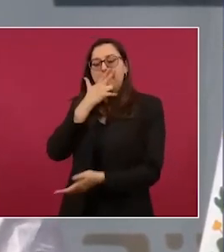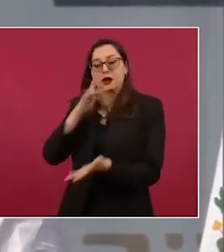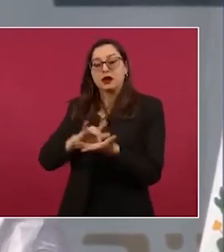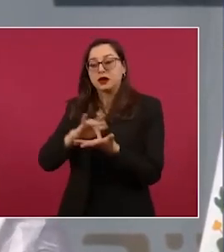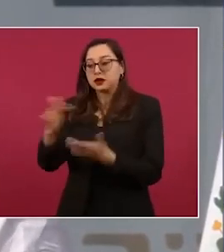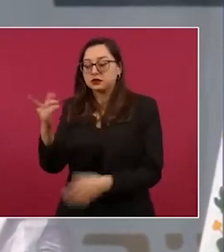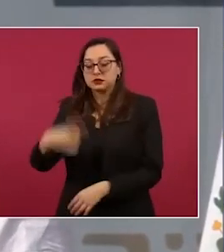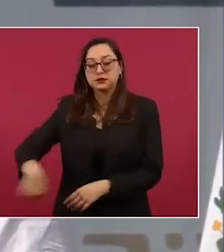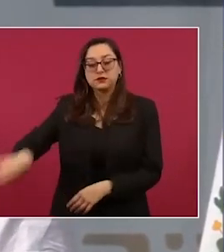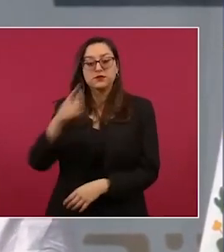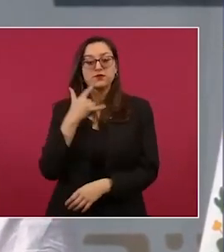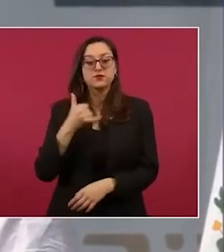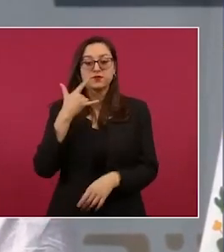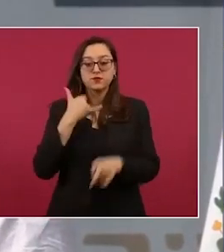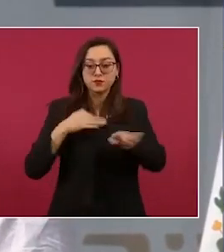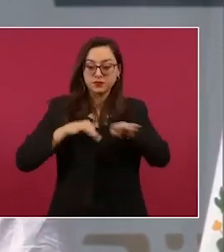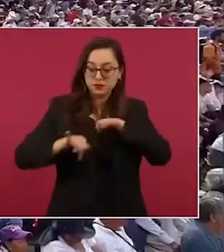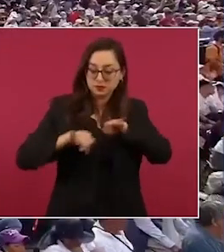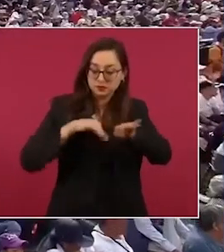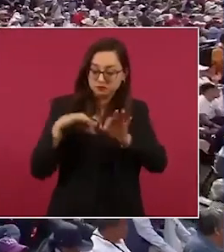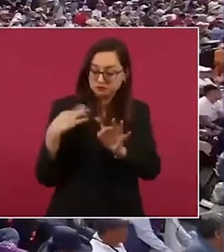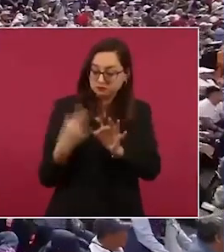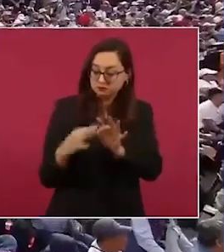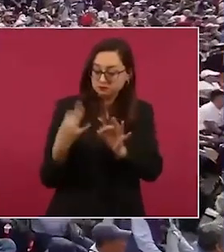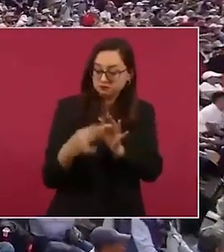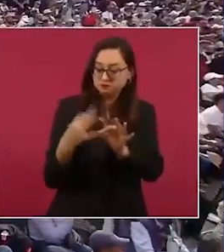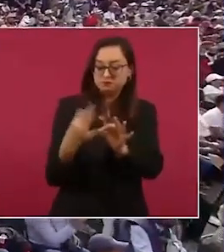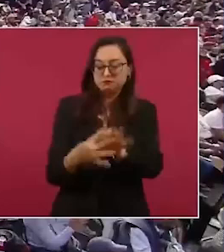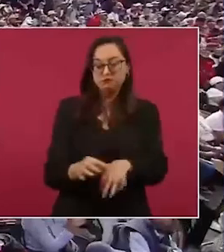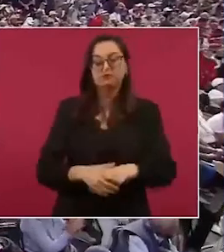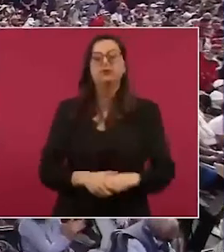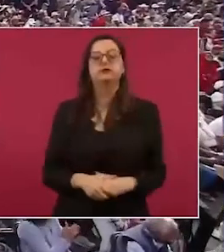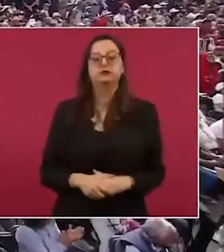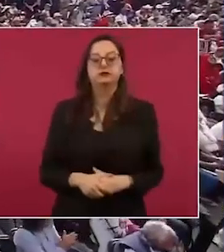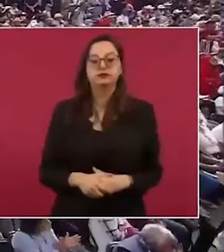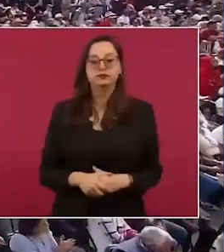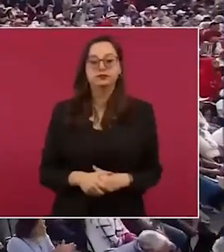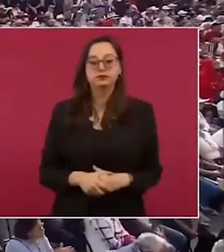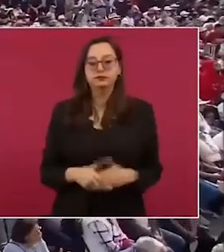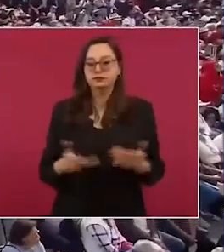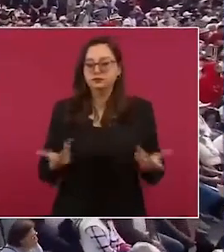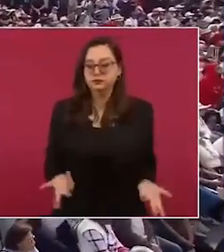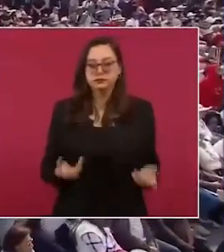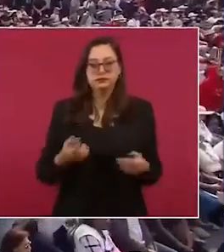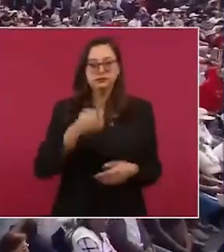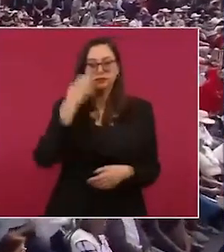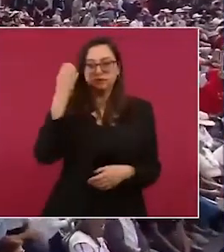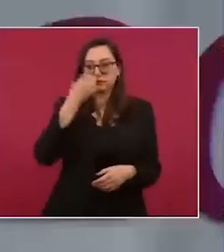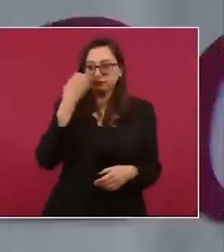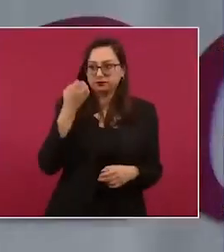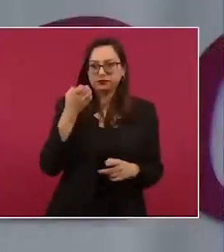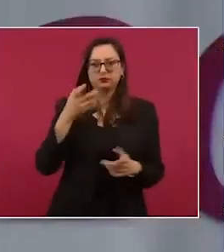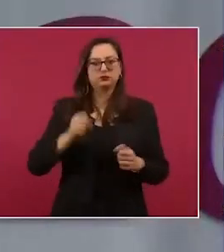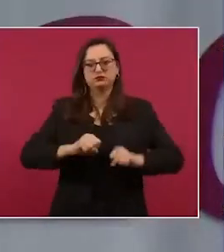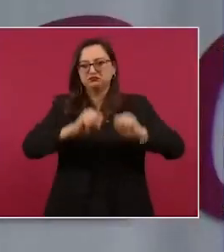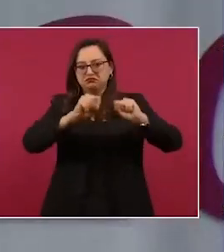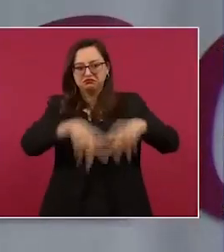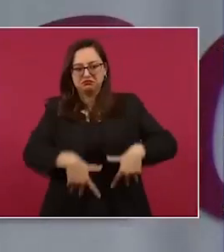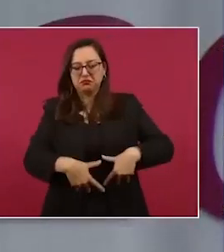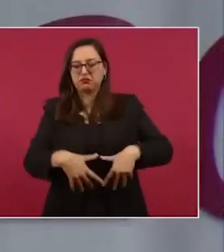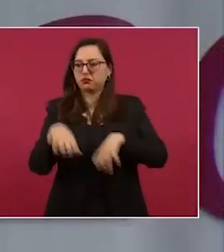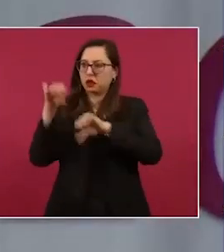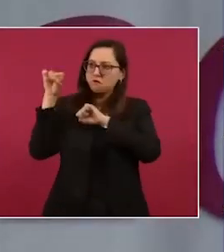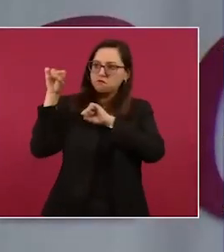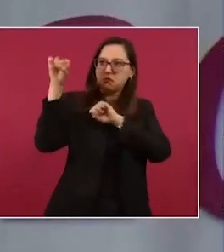con el apoyo total restricto en este caso del Gobierno Federal encabezado por el presidente